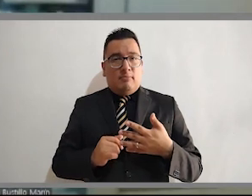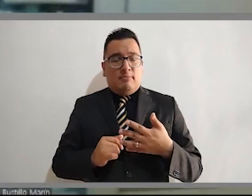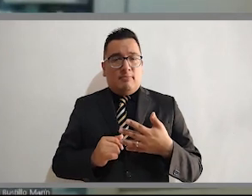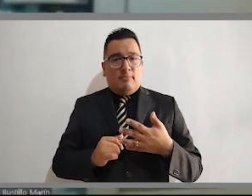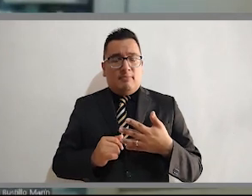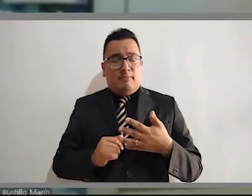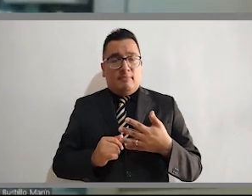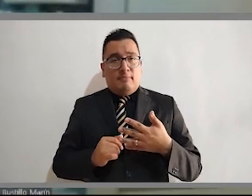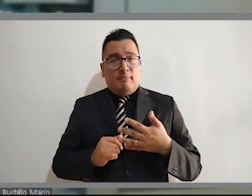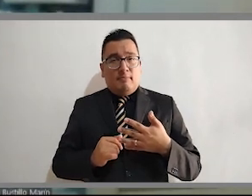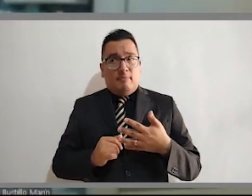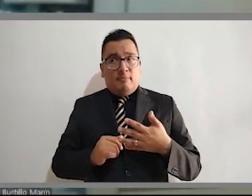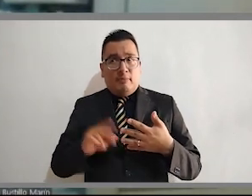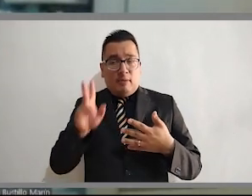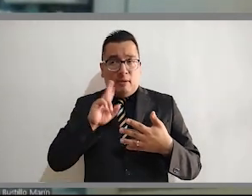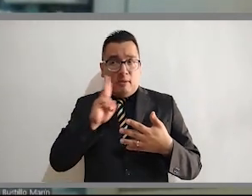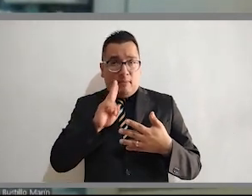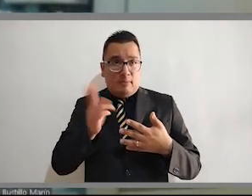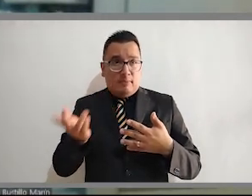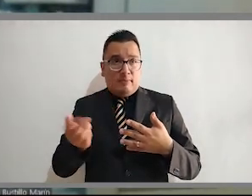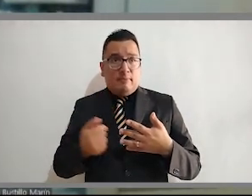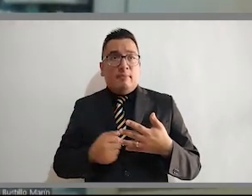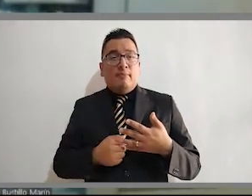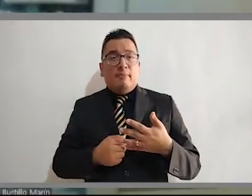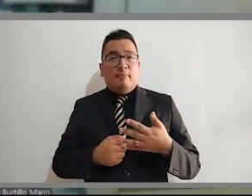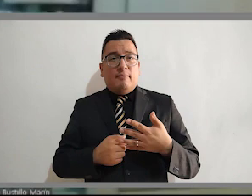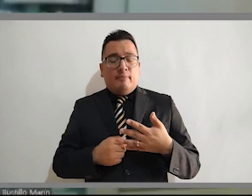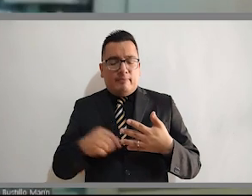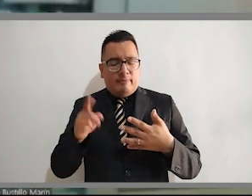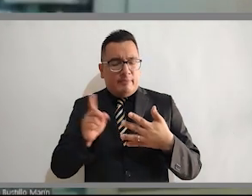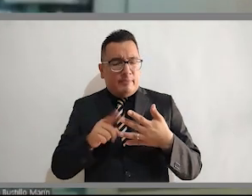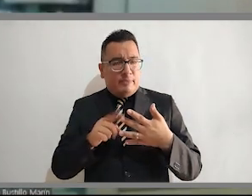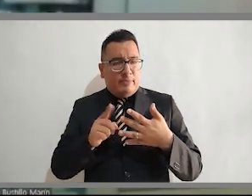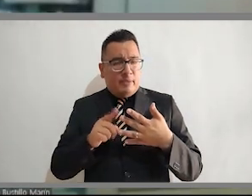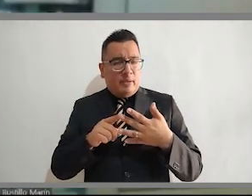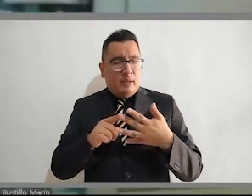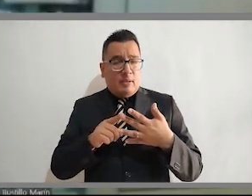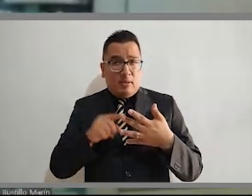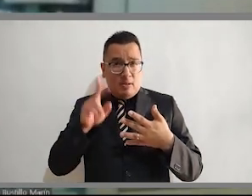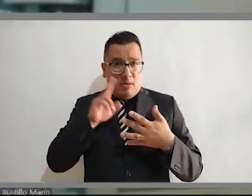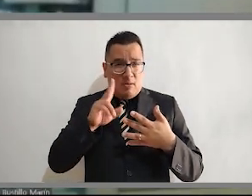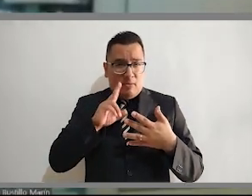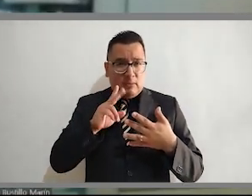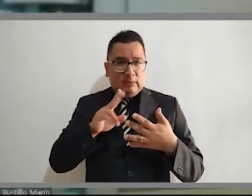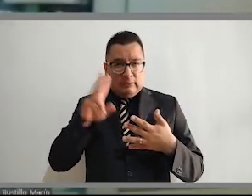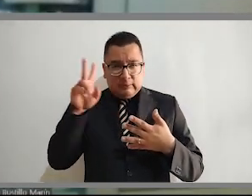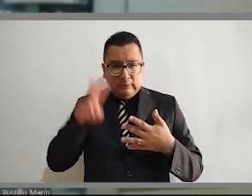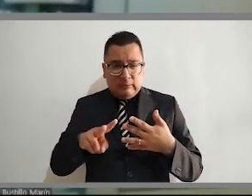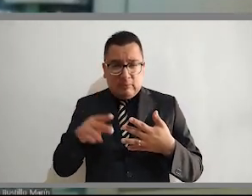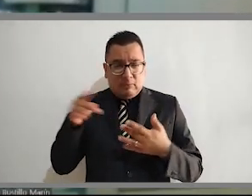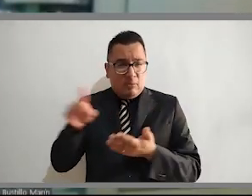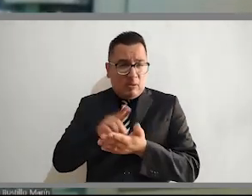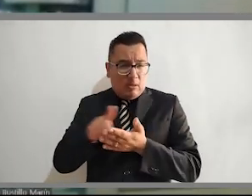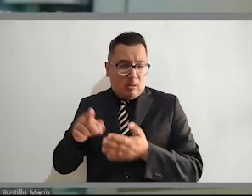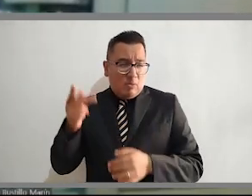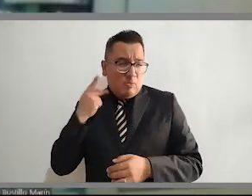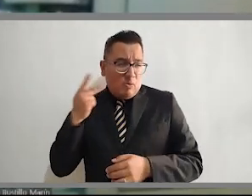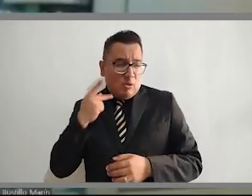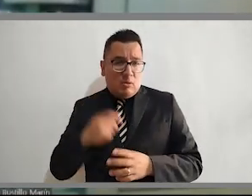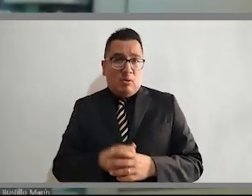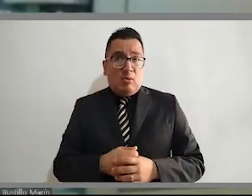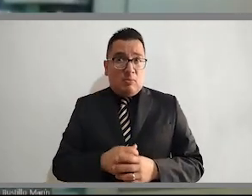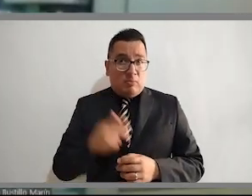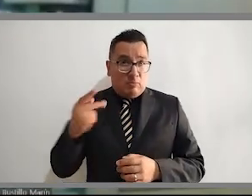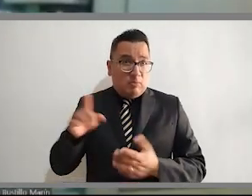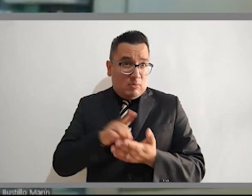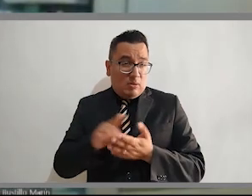denunciada respecto a la mujer o a la persona que está denunciando, ¿no? 3, si realmente ejerce un derecho político, es